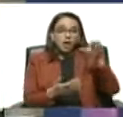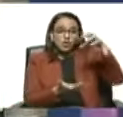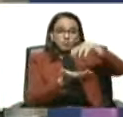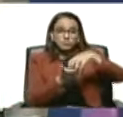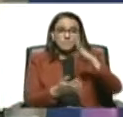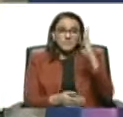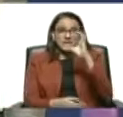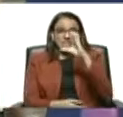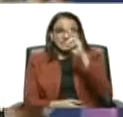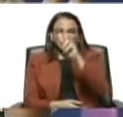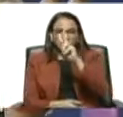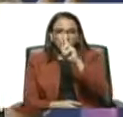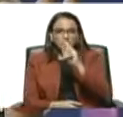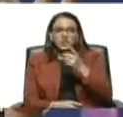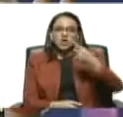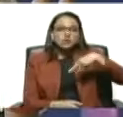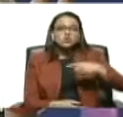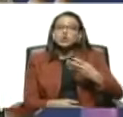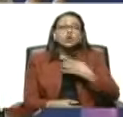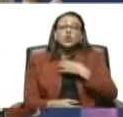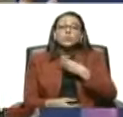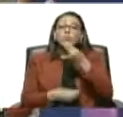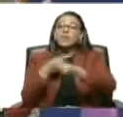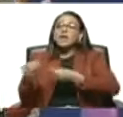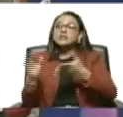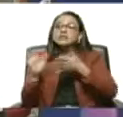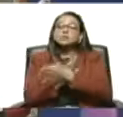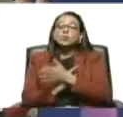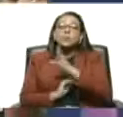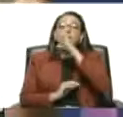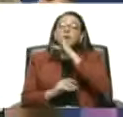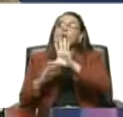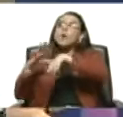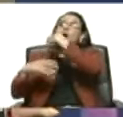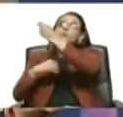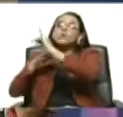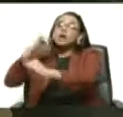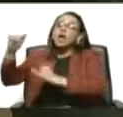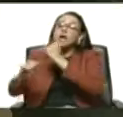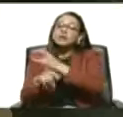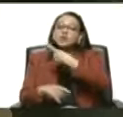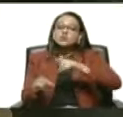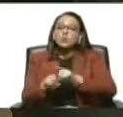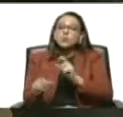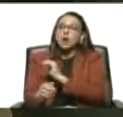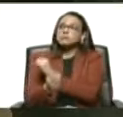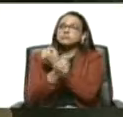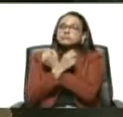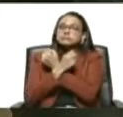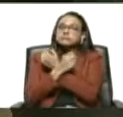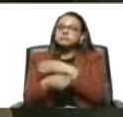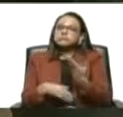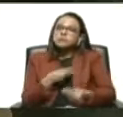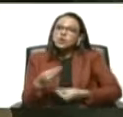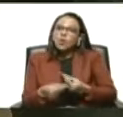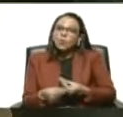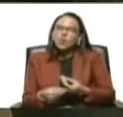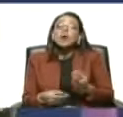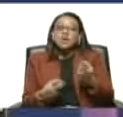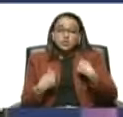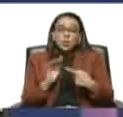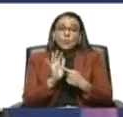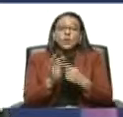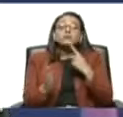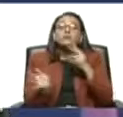Venezuela, no pueden tener cuentas en el mundo. Y refiero a esto con la crudeza para que se